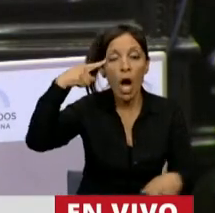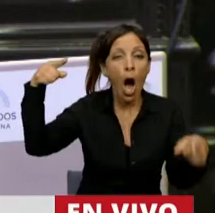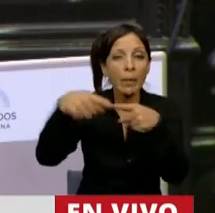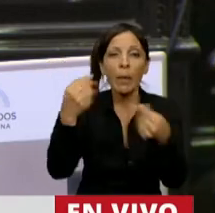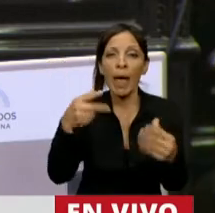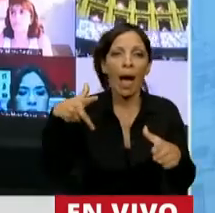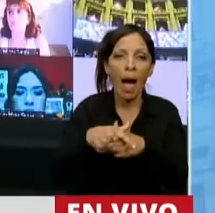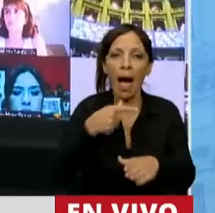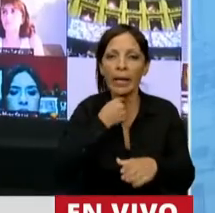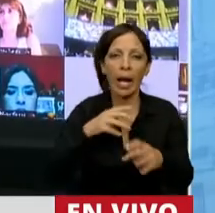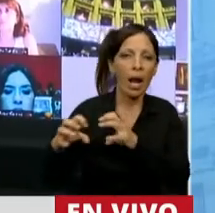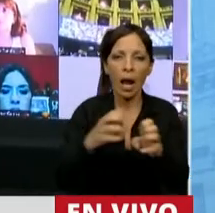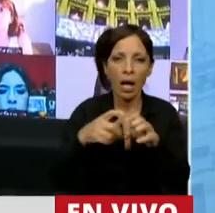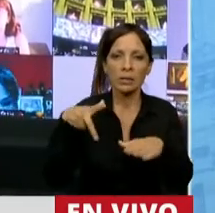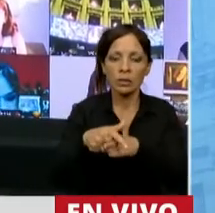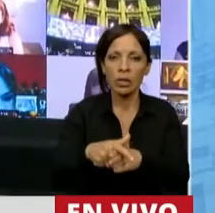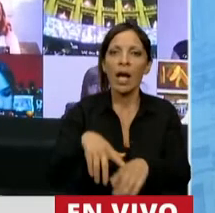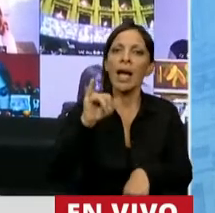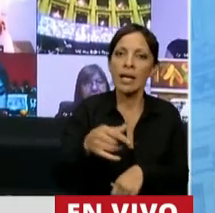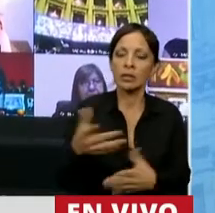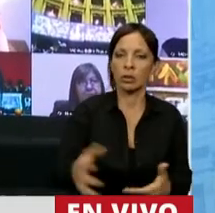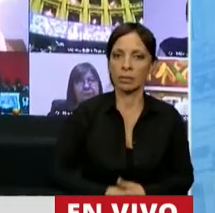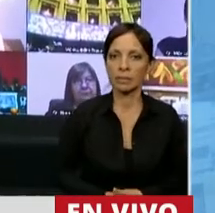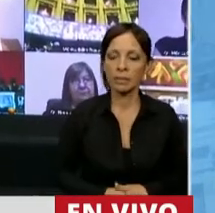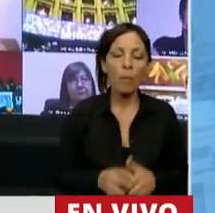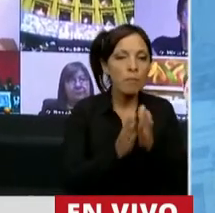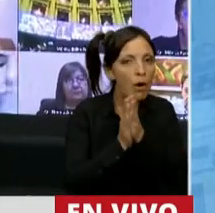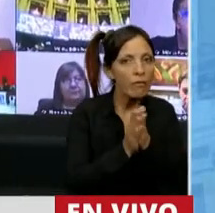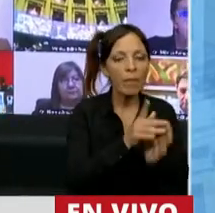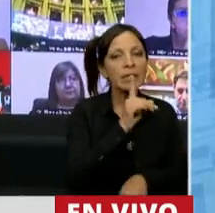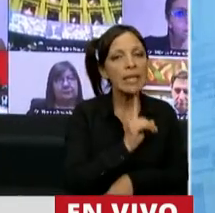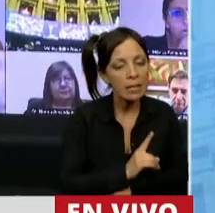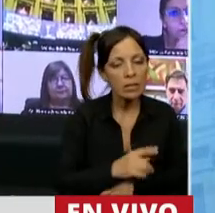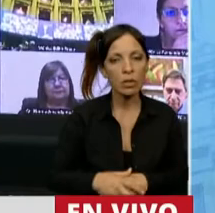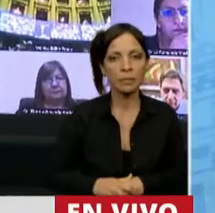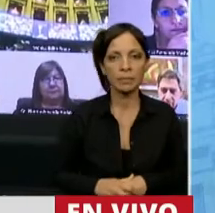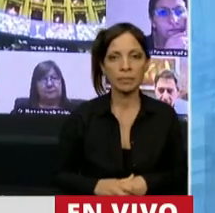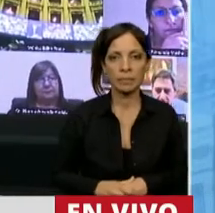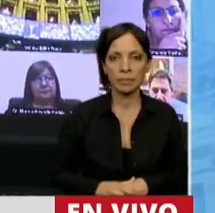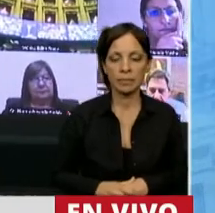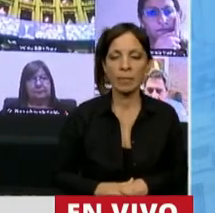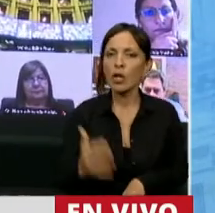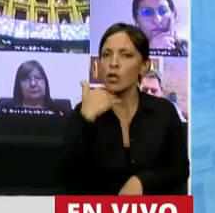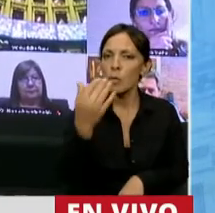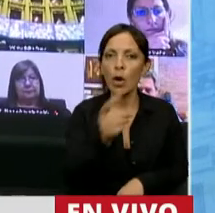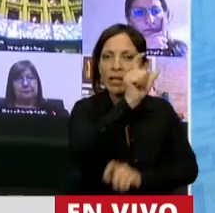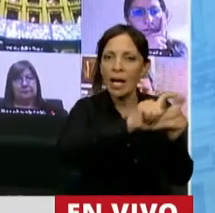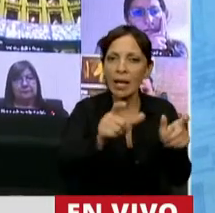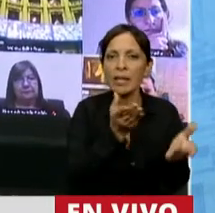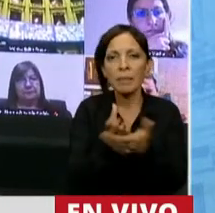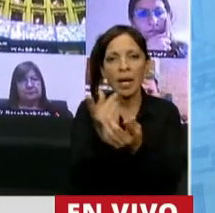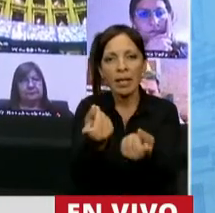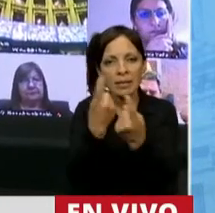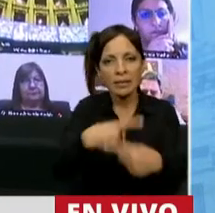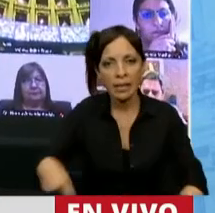de evitar que sesionemos. Silencio, por favor. De las necesidades de la ciudadanía. Entonces les pedimos